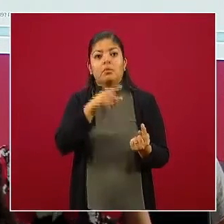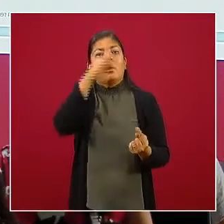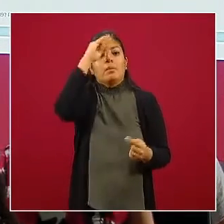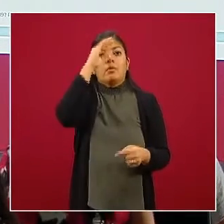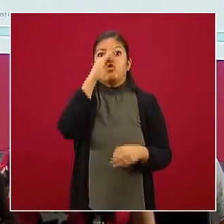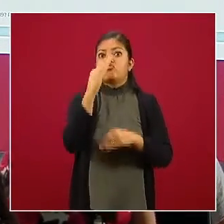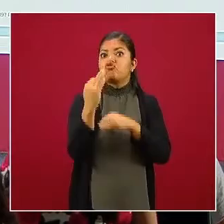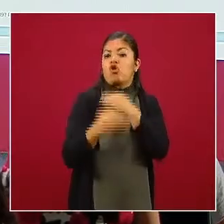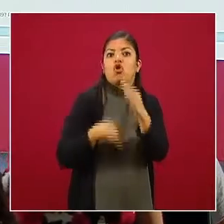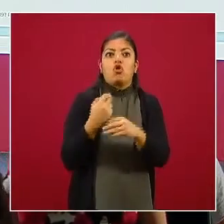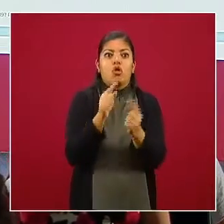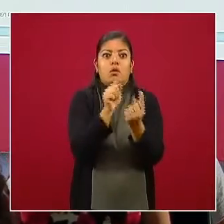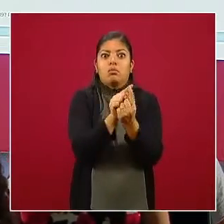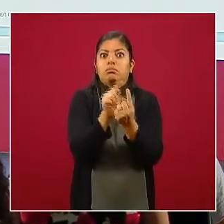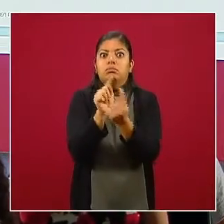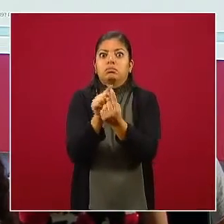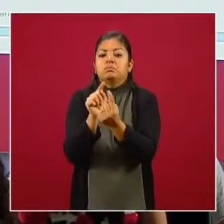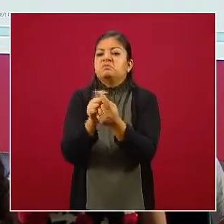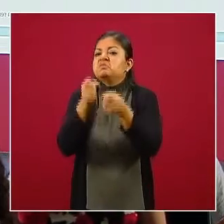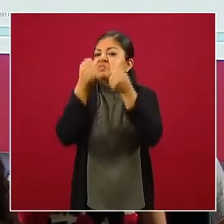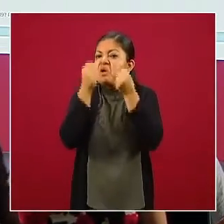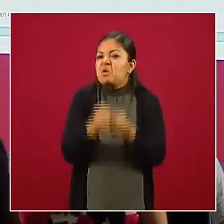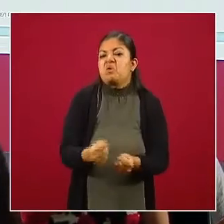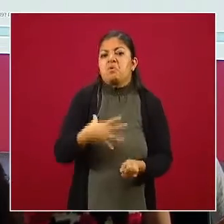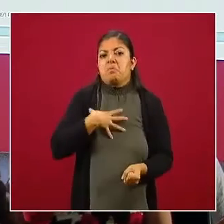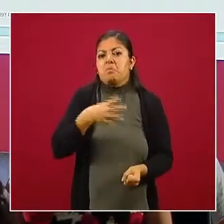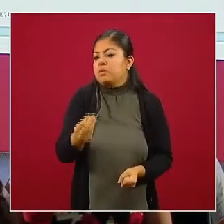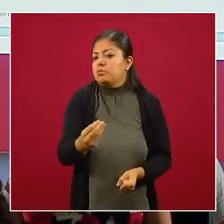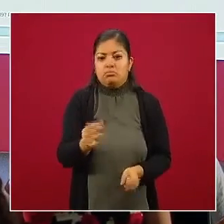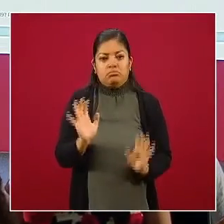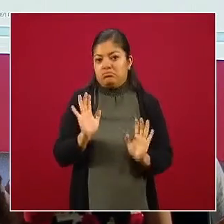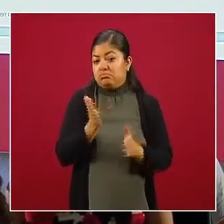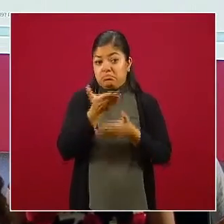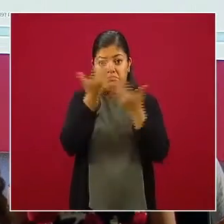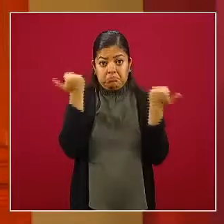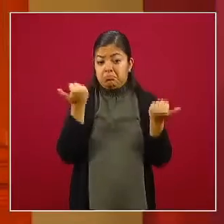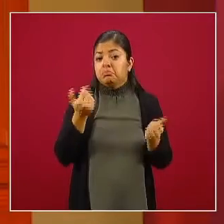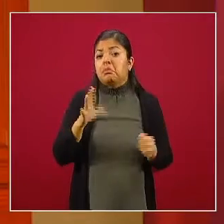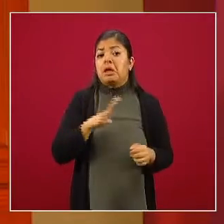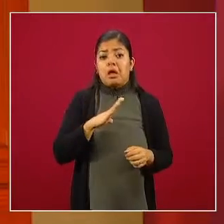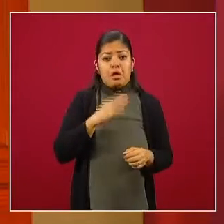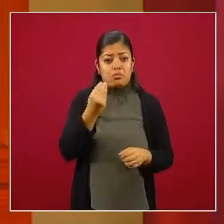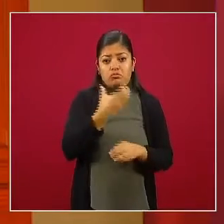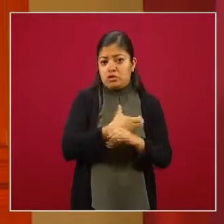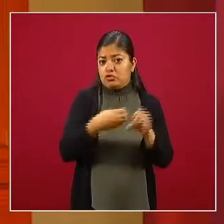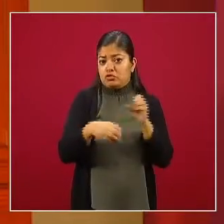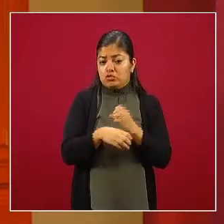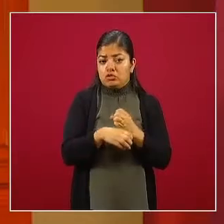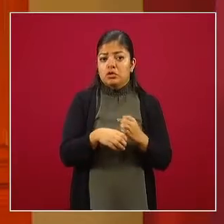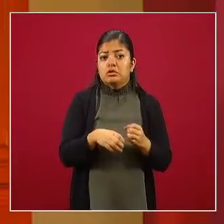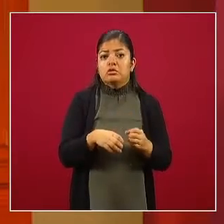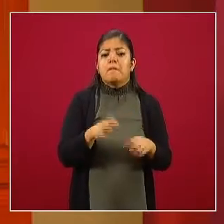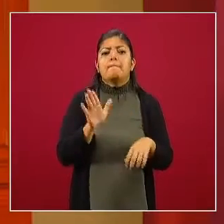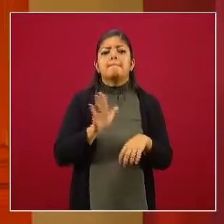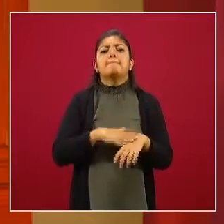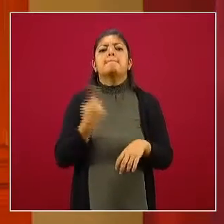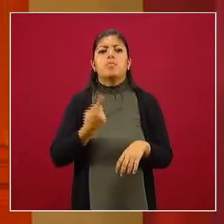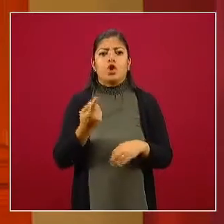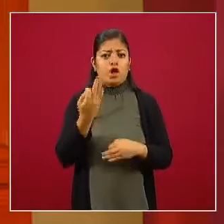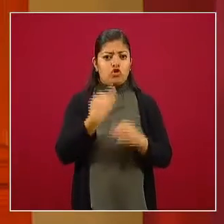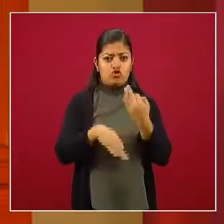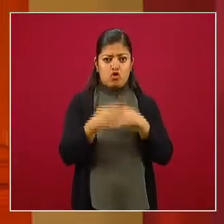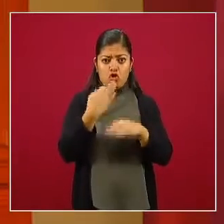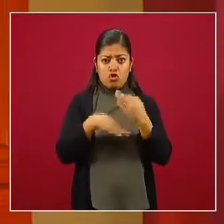humanas son garantizado que van a resultar en contagios. Hay muchas características que determinan por qué no todos